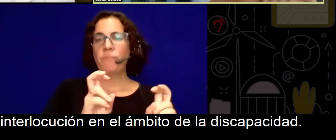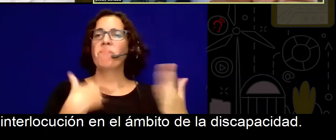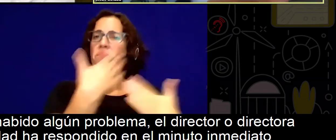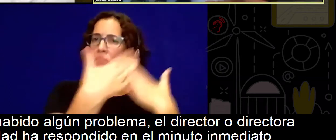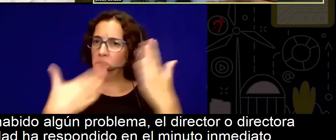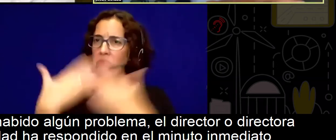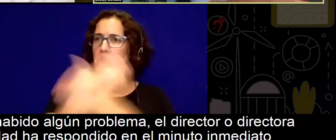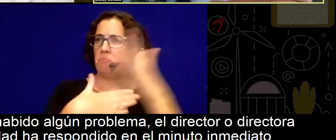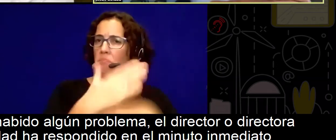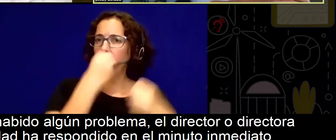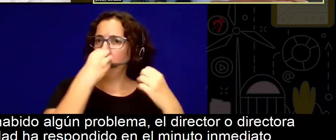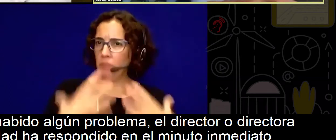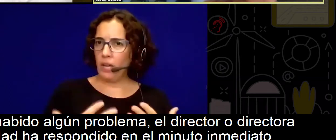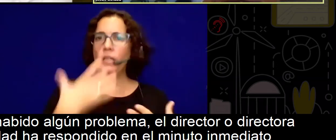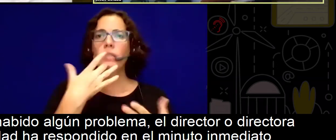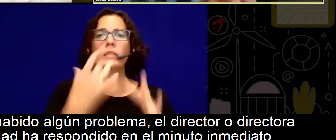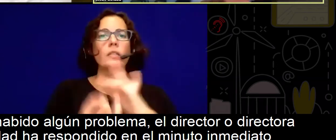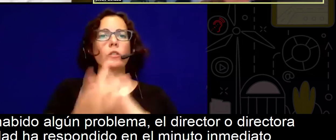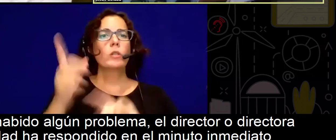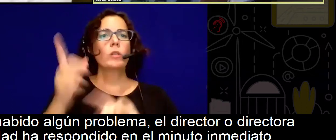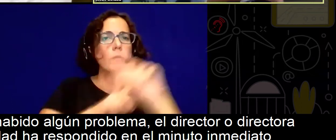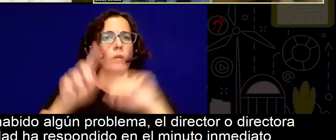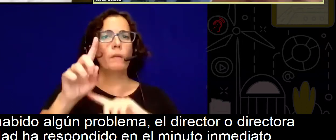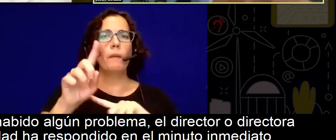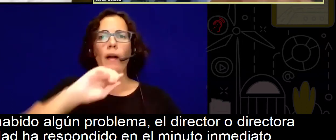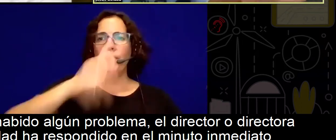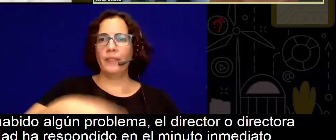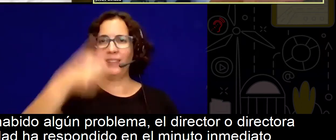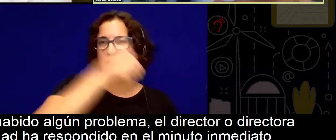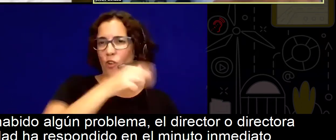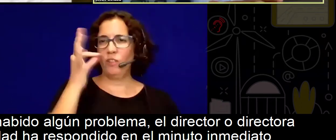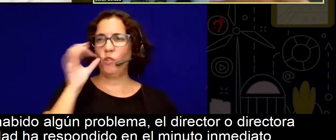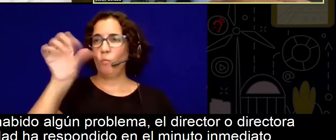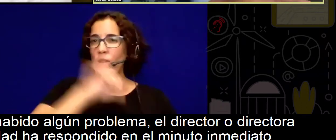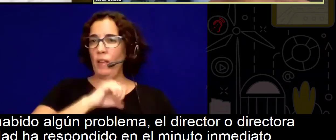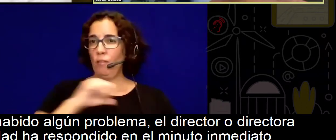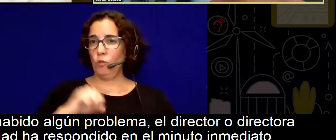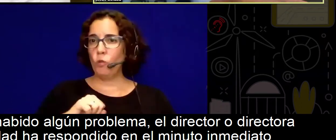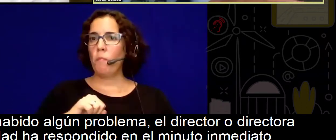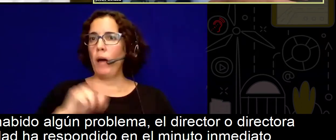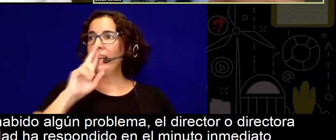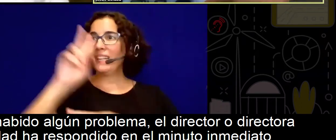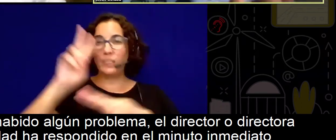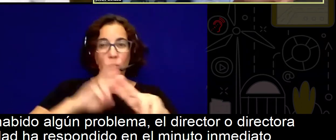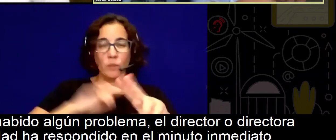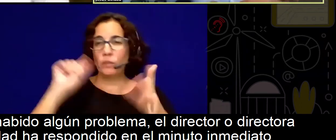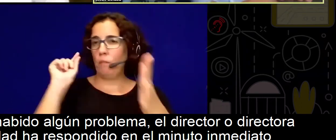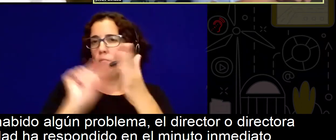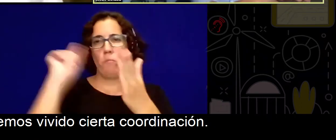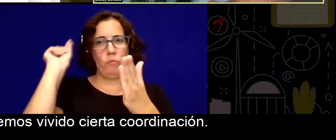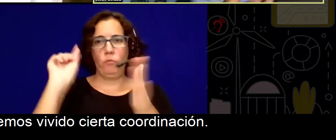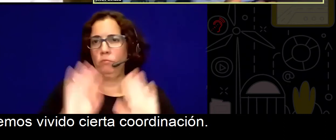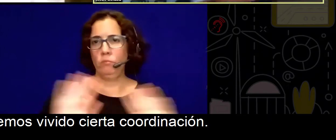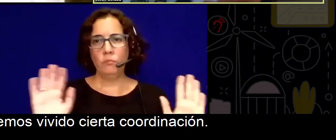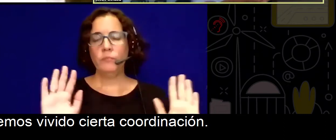discapacidad. Yo siempre que ha habido algún problema, el director o la directora de turno de esa comunidad ha respondido en el minuto inmediato a llamarle,